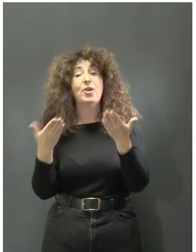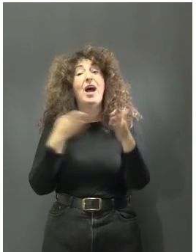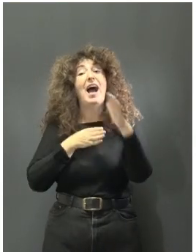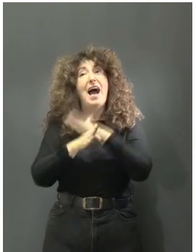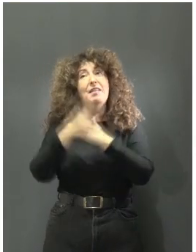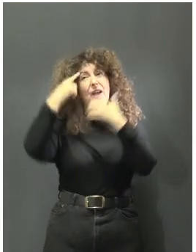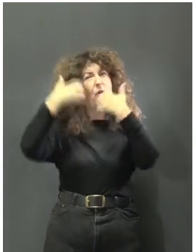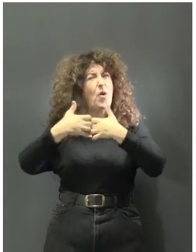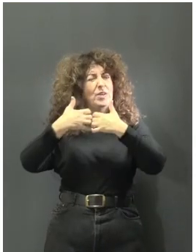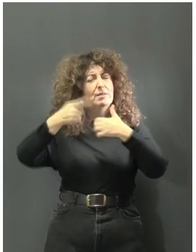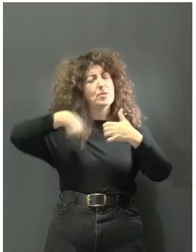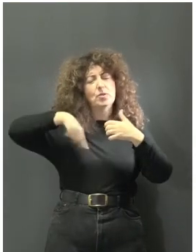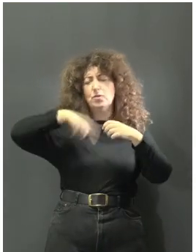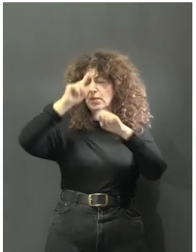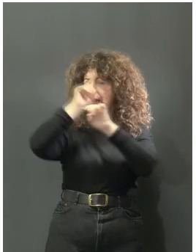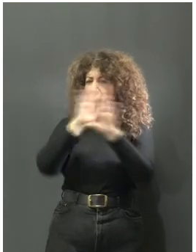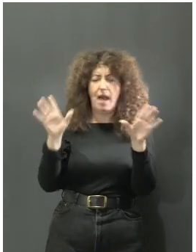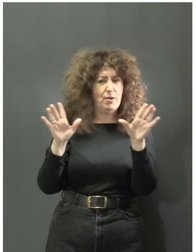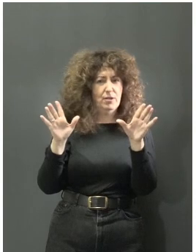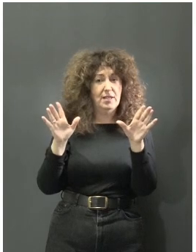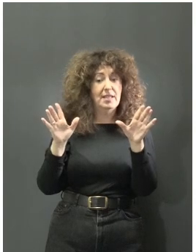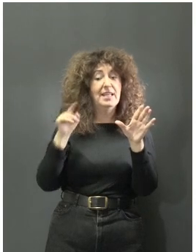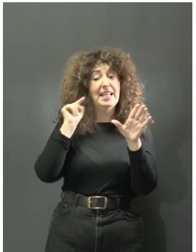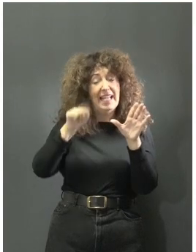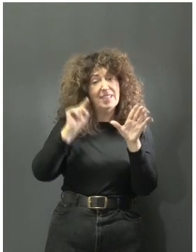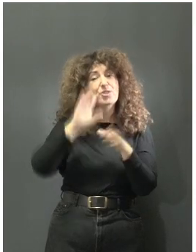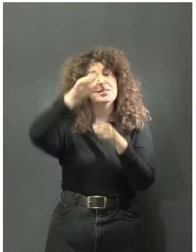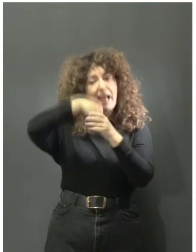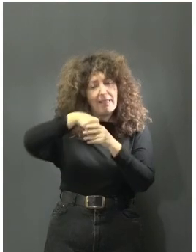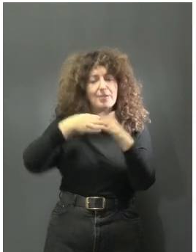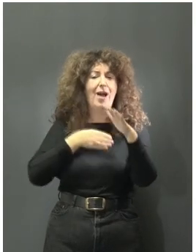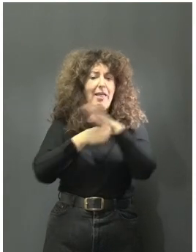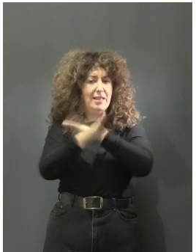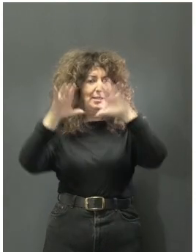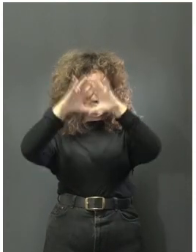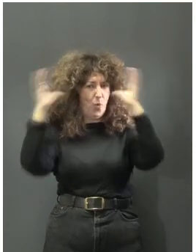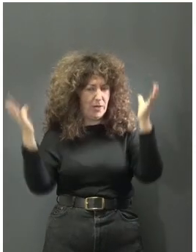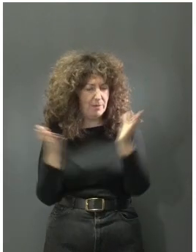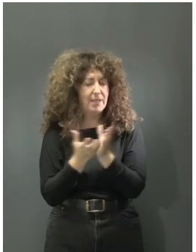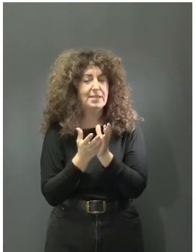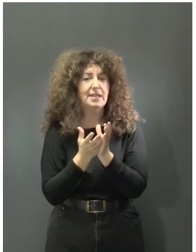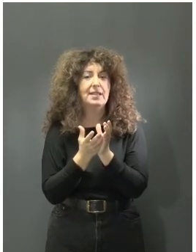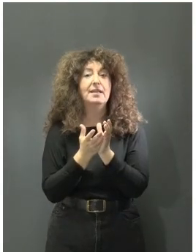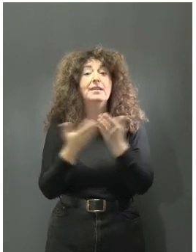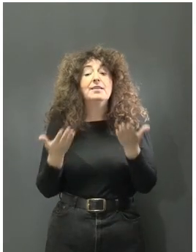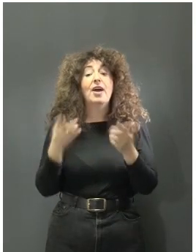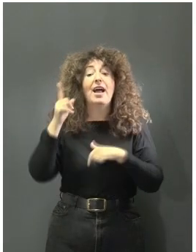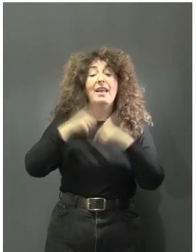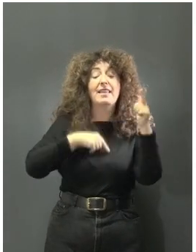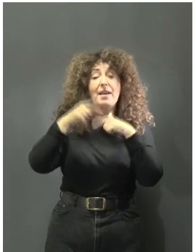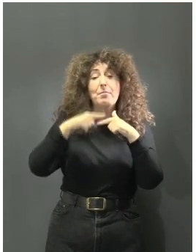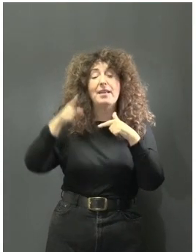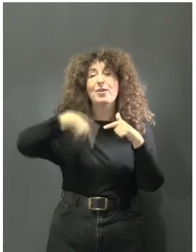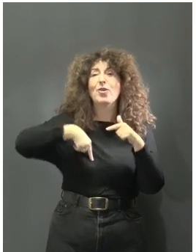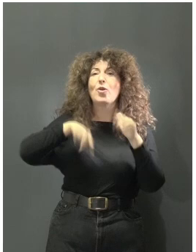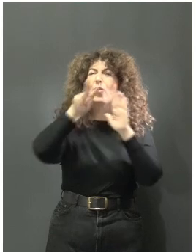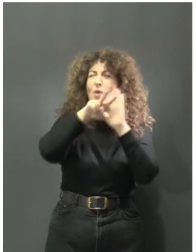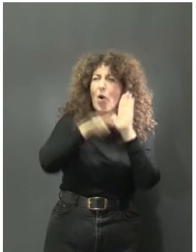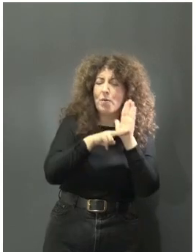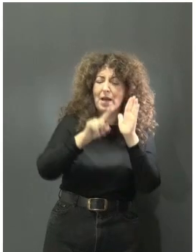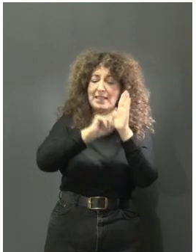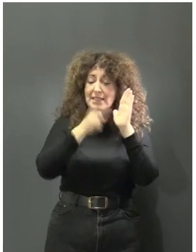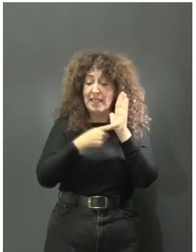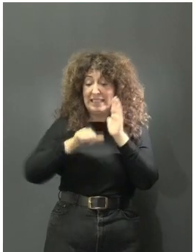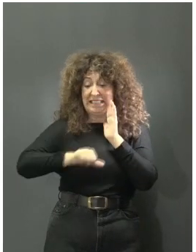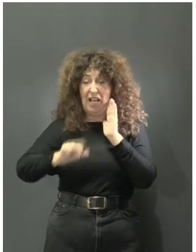tenemos claro también, ¿no? que es un elemento de la accesibilidad universal, dependiendo de cómo acabemos regulando y aprovechando estos 2